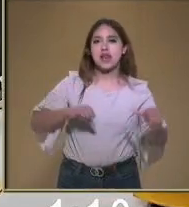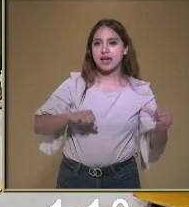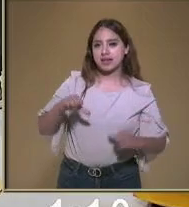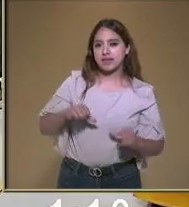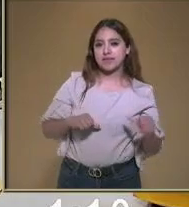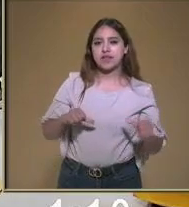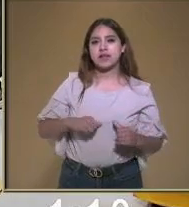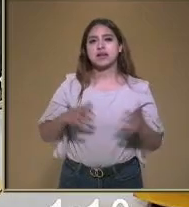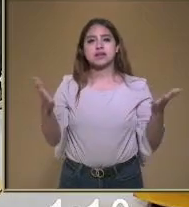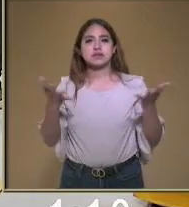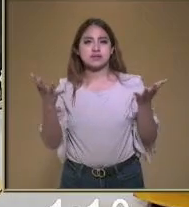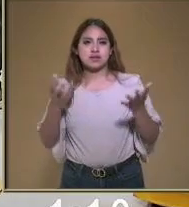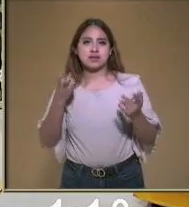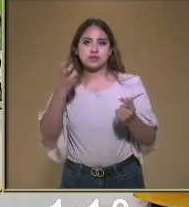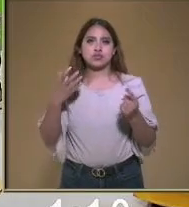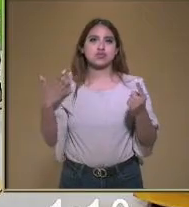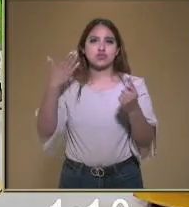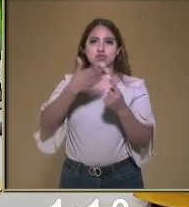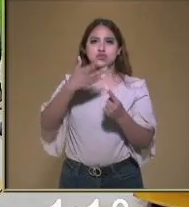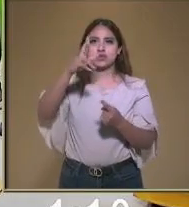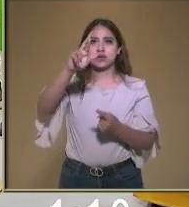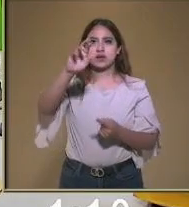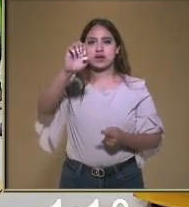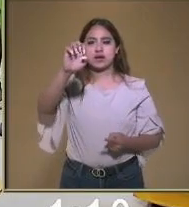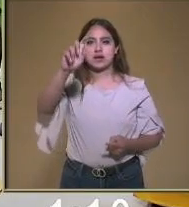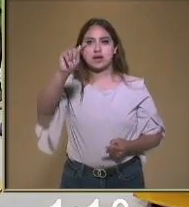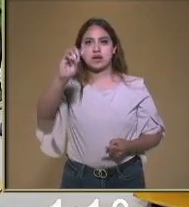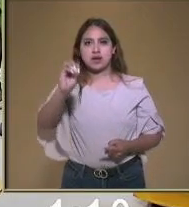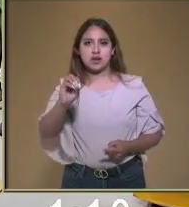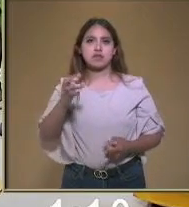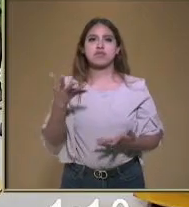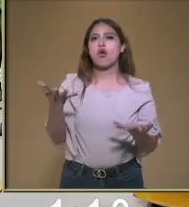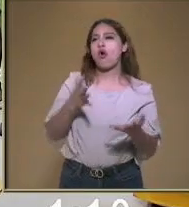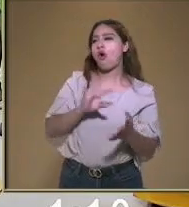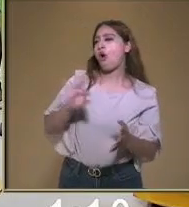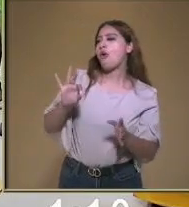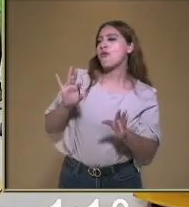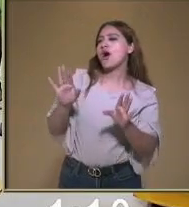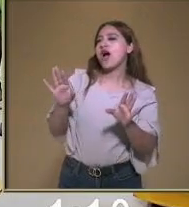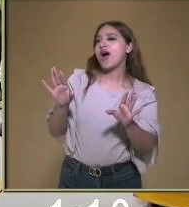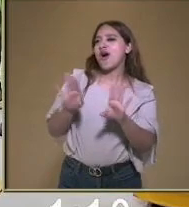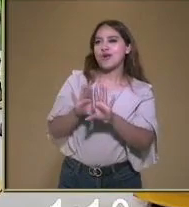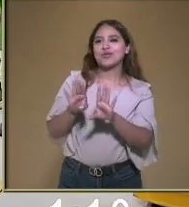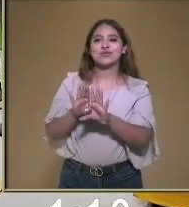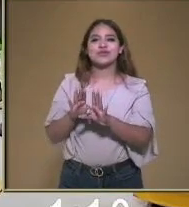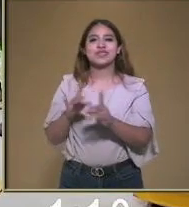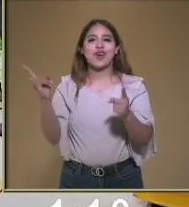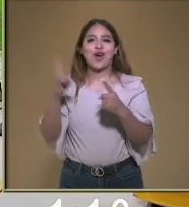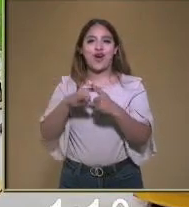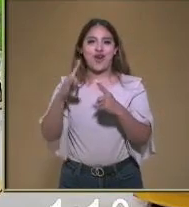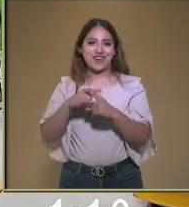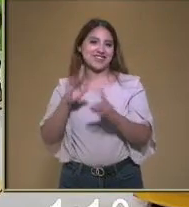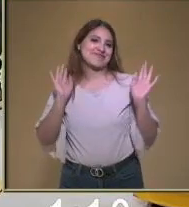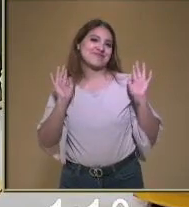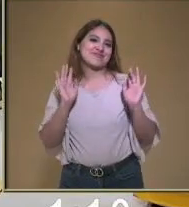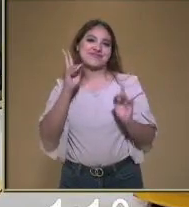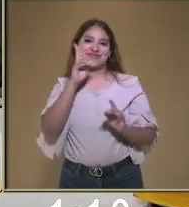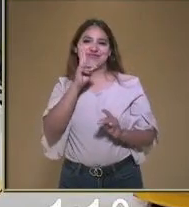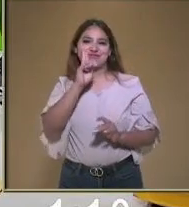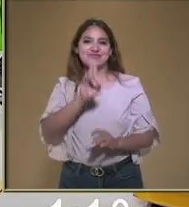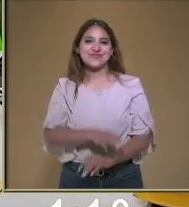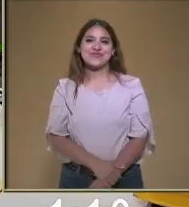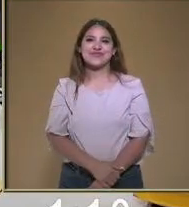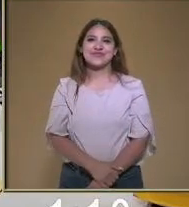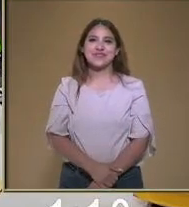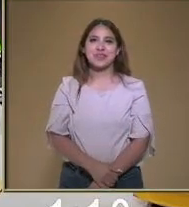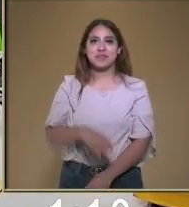hacer eso a manera de reto, ¿verdad? Y ver qué tanta efectividad o qué tantos goles logro hacer en cuanto a la cantidad de tiros, ¿verdad? ¿Qué hago? Y vamos a la